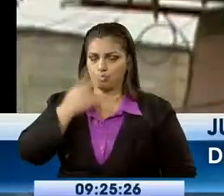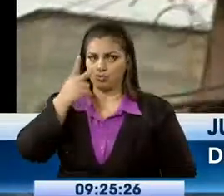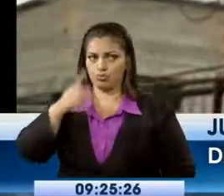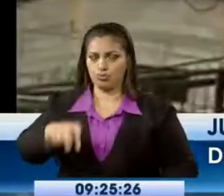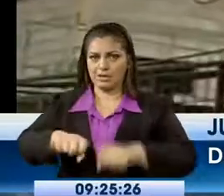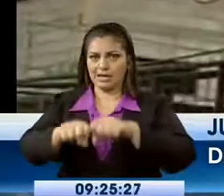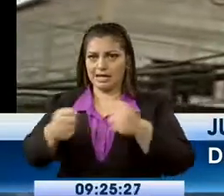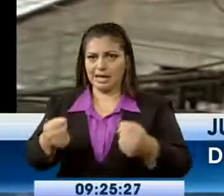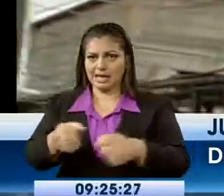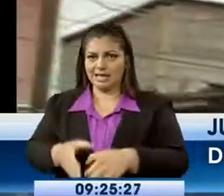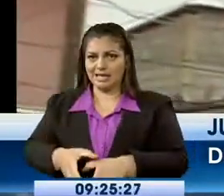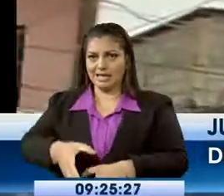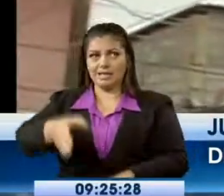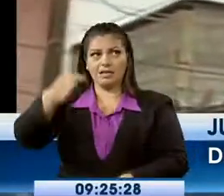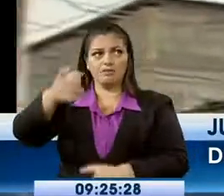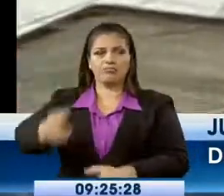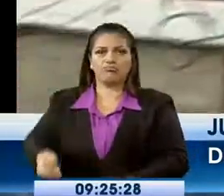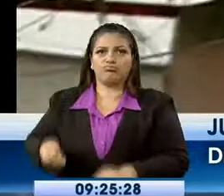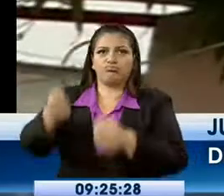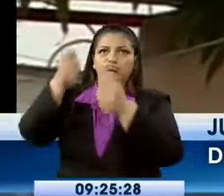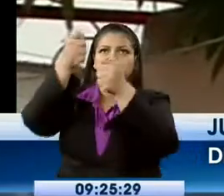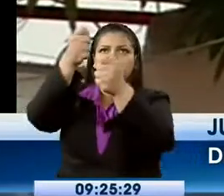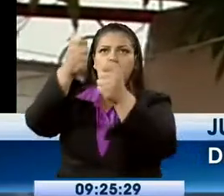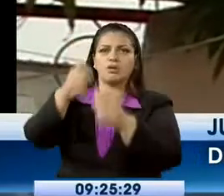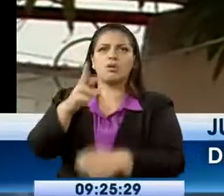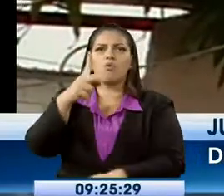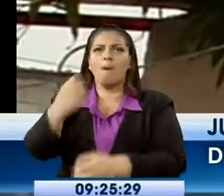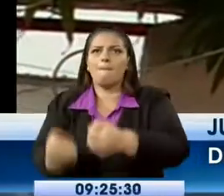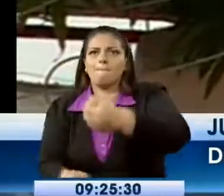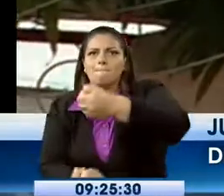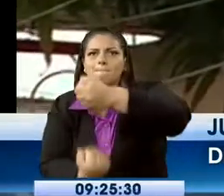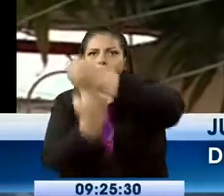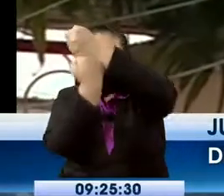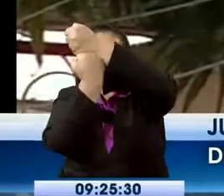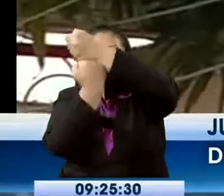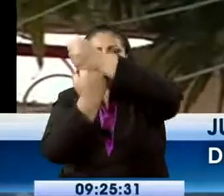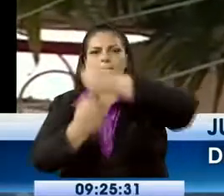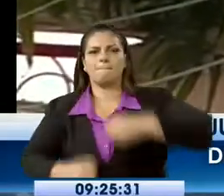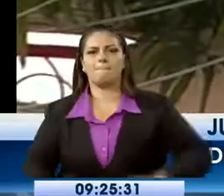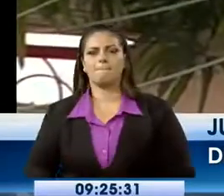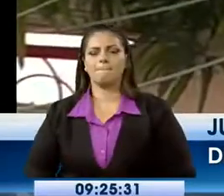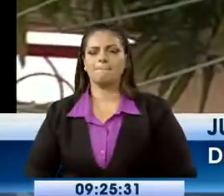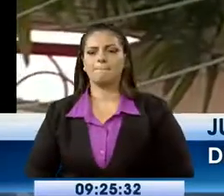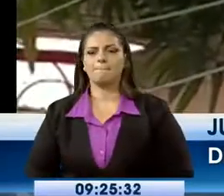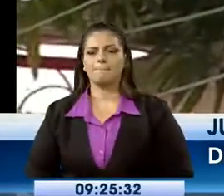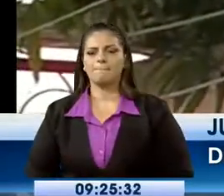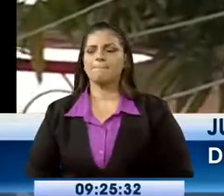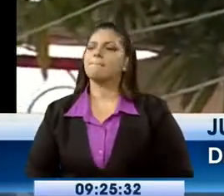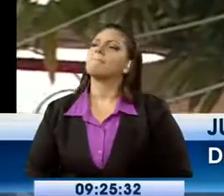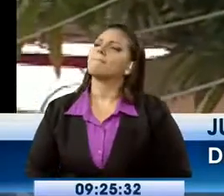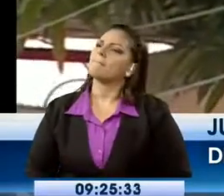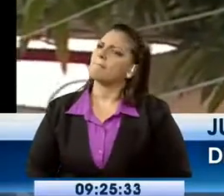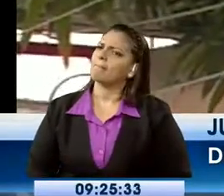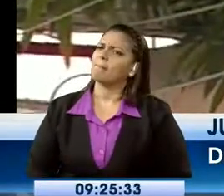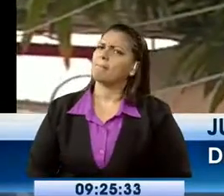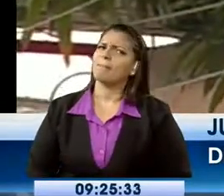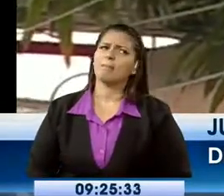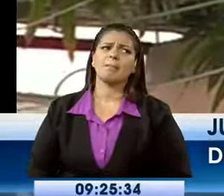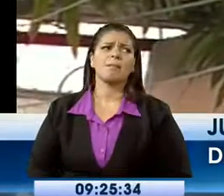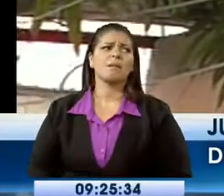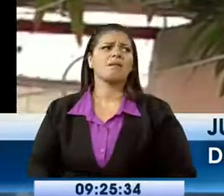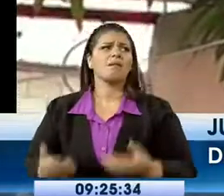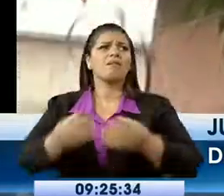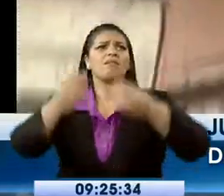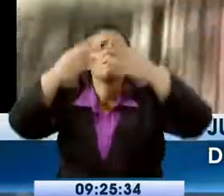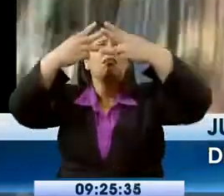Porque si no llega a hacer contacto aquí... Yo vivo aquí en esta casa. Ok, o sea que usted se puede parar aquí, en este pequeño muro. Alcanzo muy bien ahí, mira